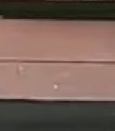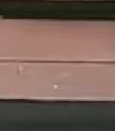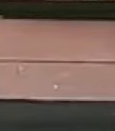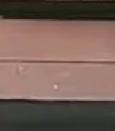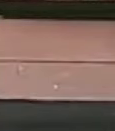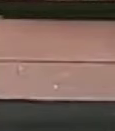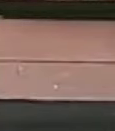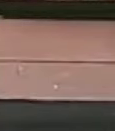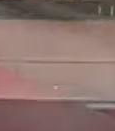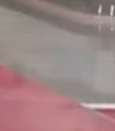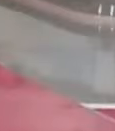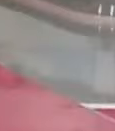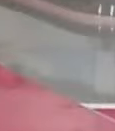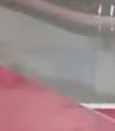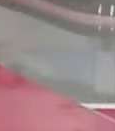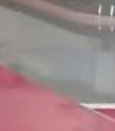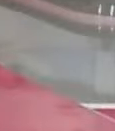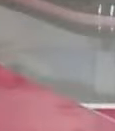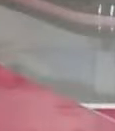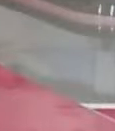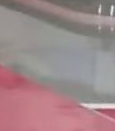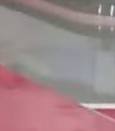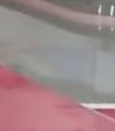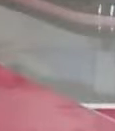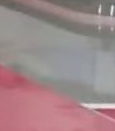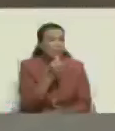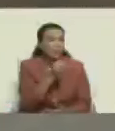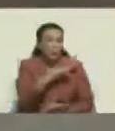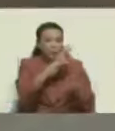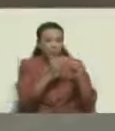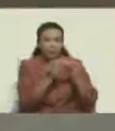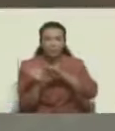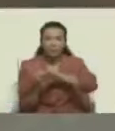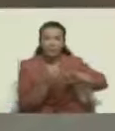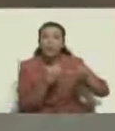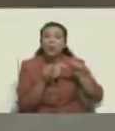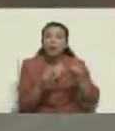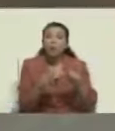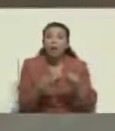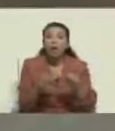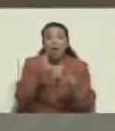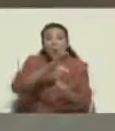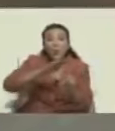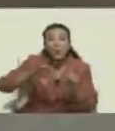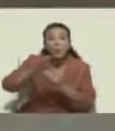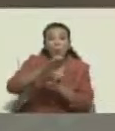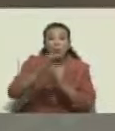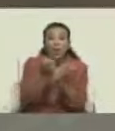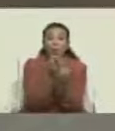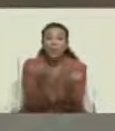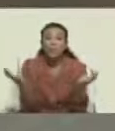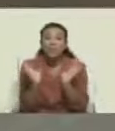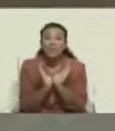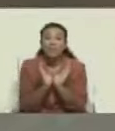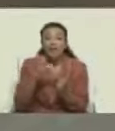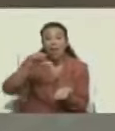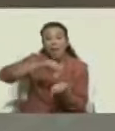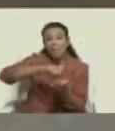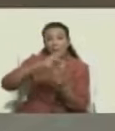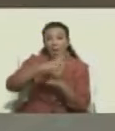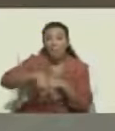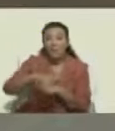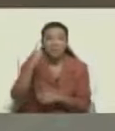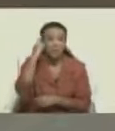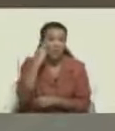niños y jóvenes, César. Esto ocurre en la Plaza Bolívar, ¿no? Y continúa la toma cultural de las colmenas bolivarianas en la Plaza Bolívar de